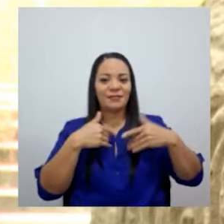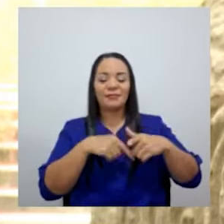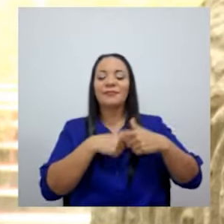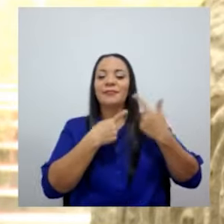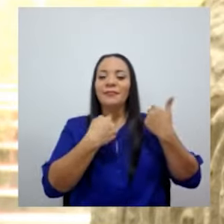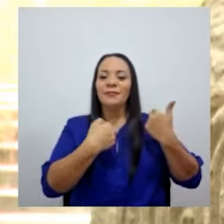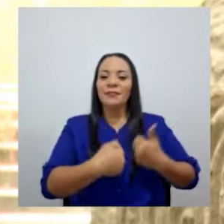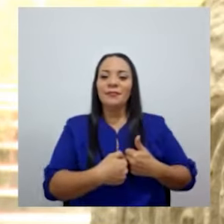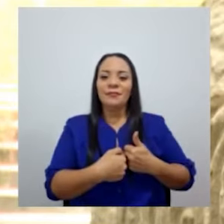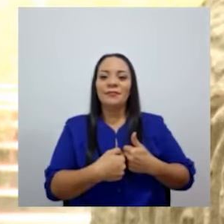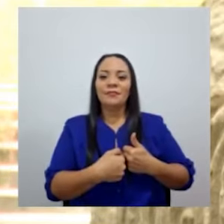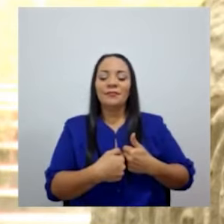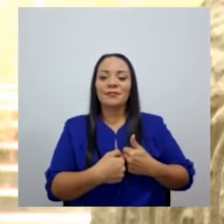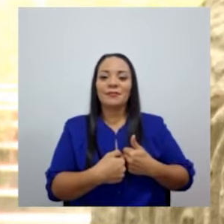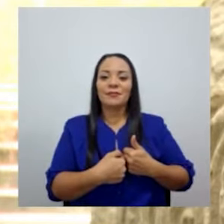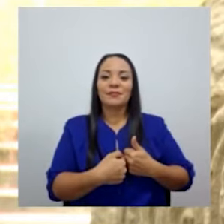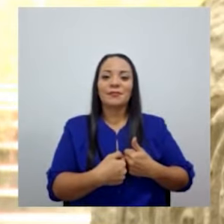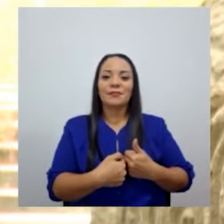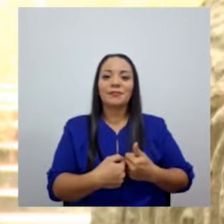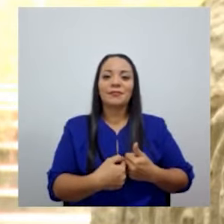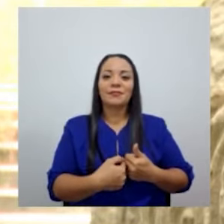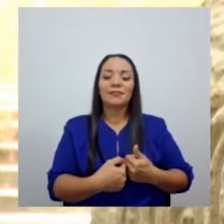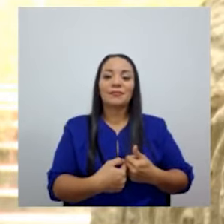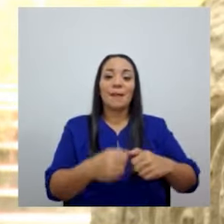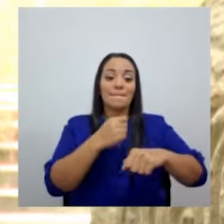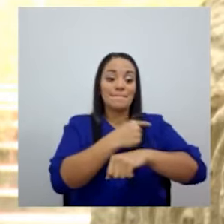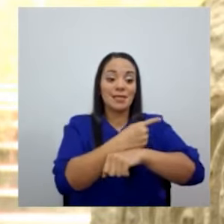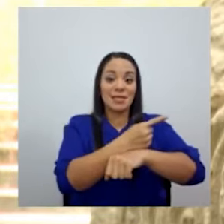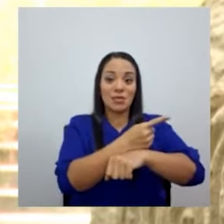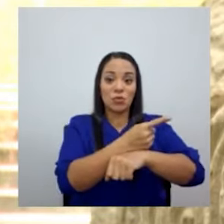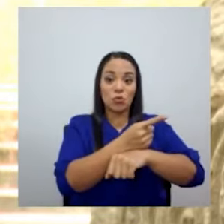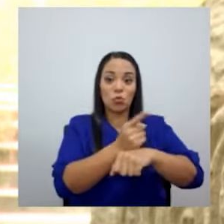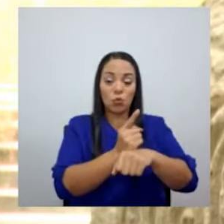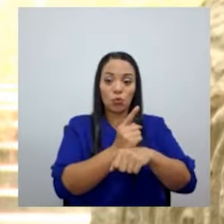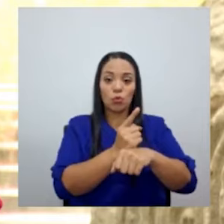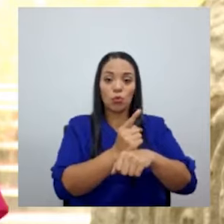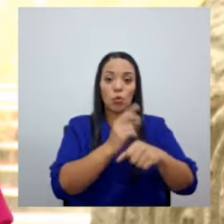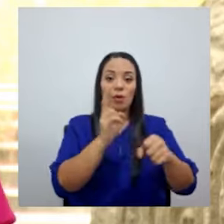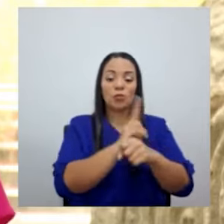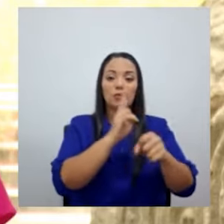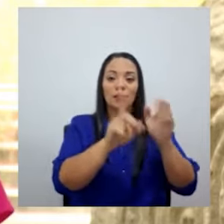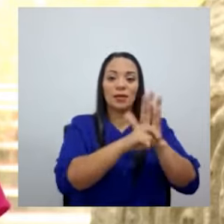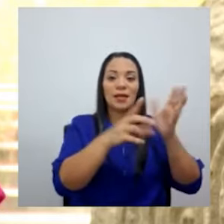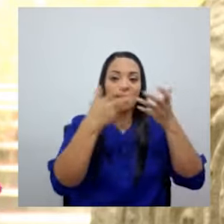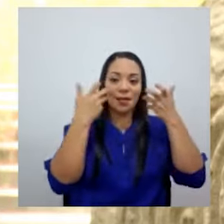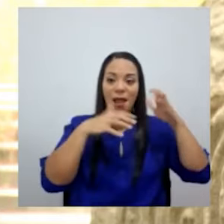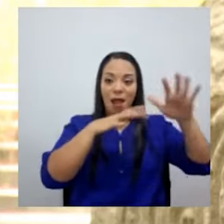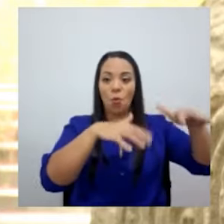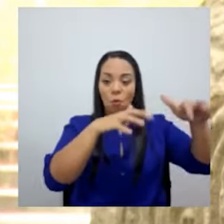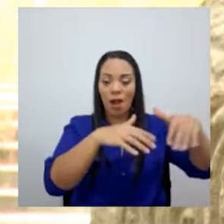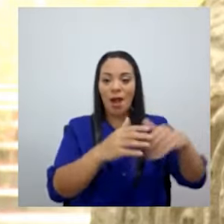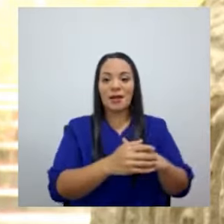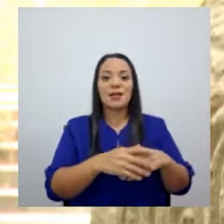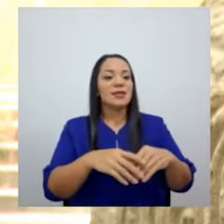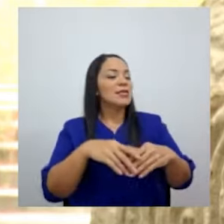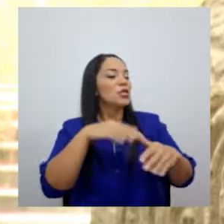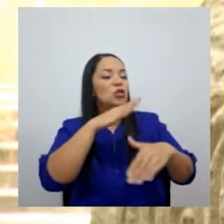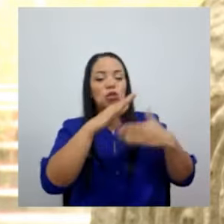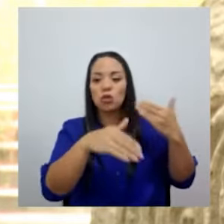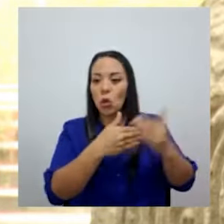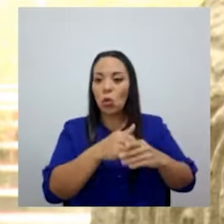corazón que cada minuto invertido en la ley Jaguar y que todos los pulsos que nos hemos